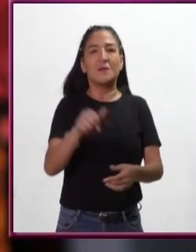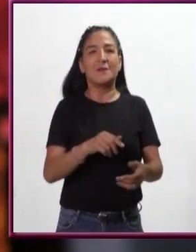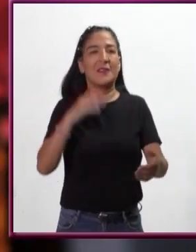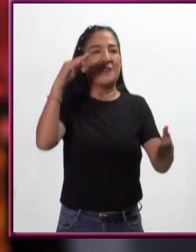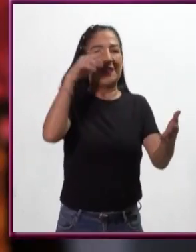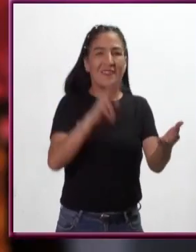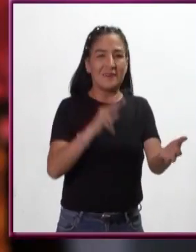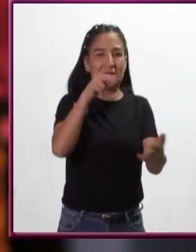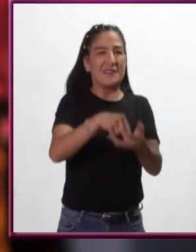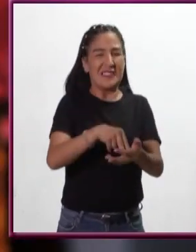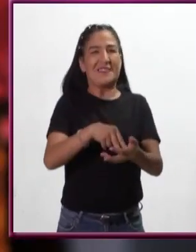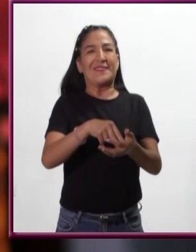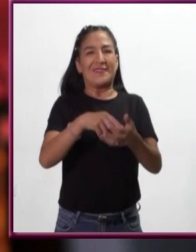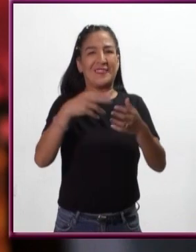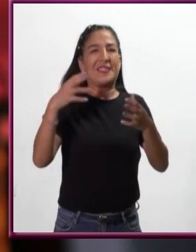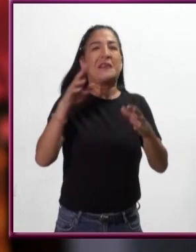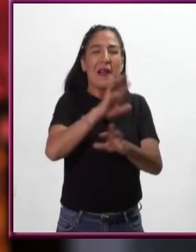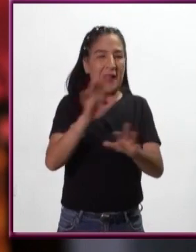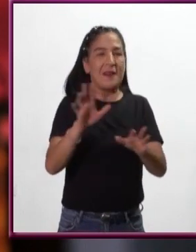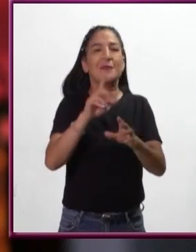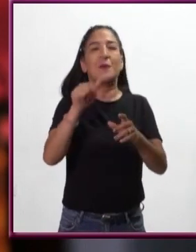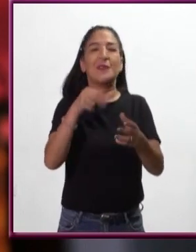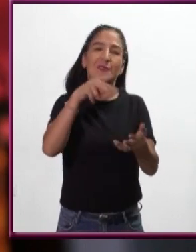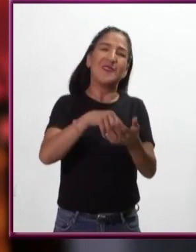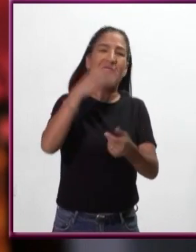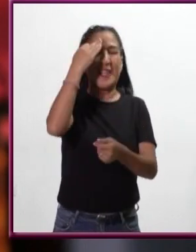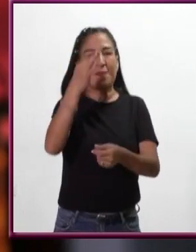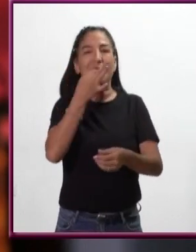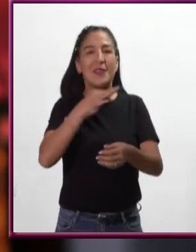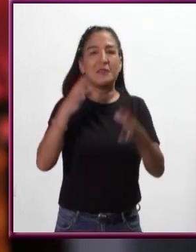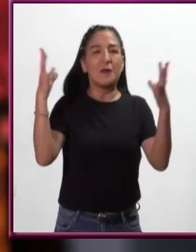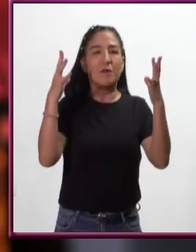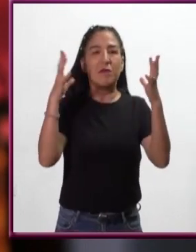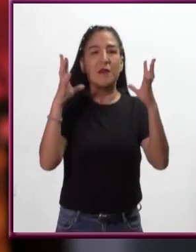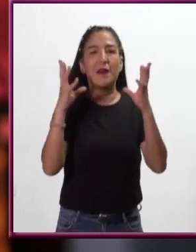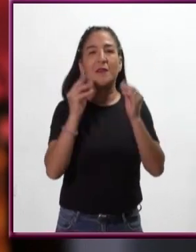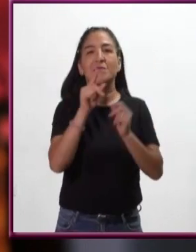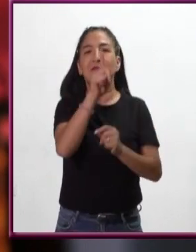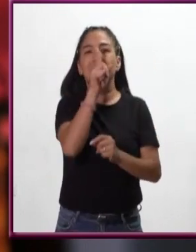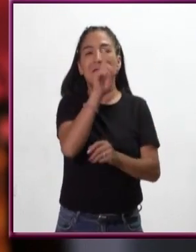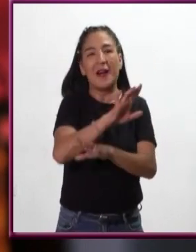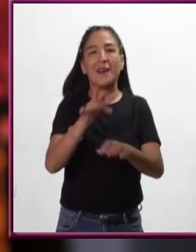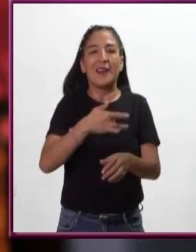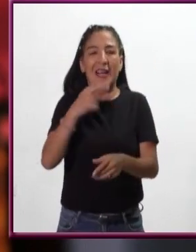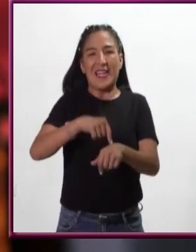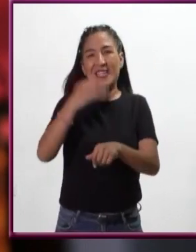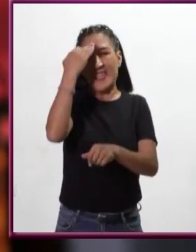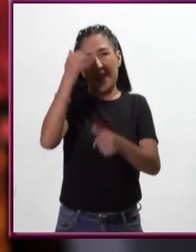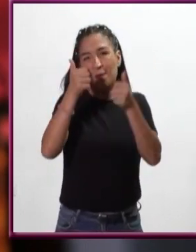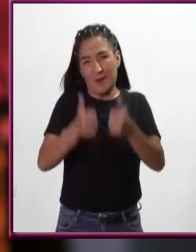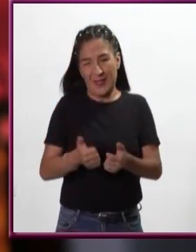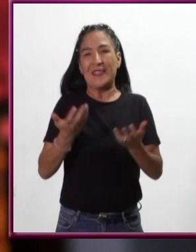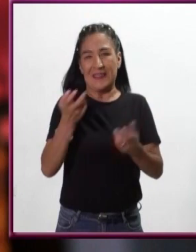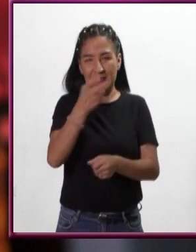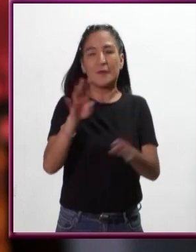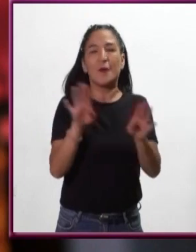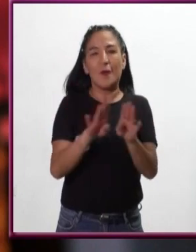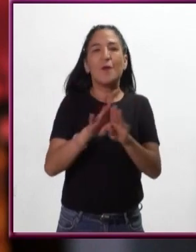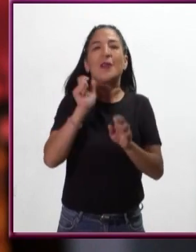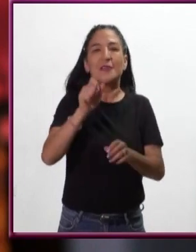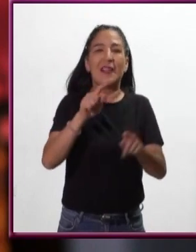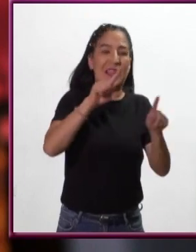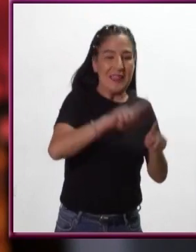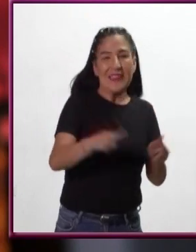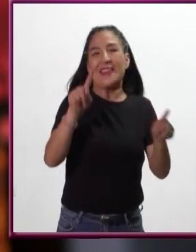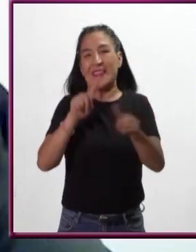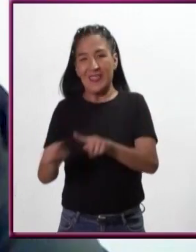si acabas de entrar, se vuelve, por ejemplo, muy estorboso, ¿no? Entonces nuestros sentidos tienen un comportamiento que matemáticamente se